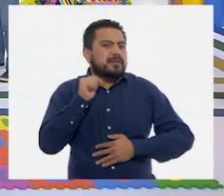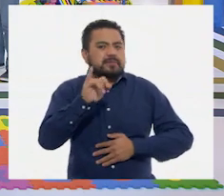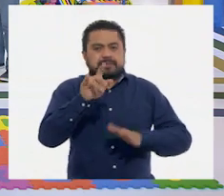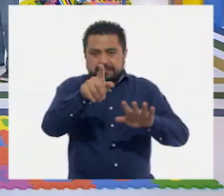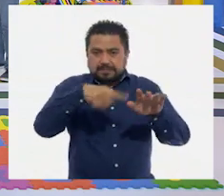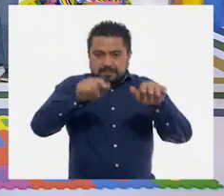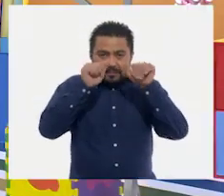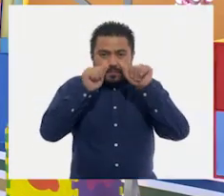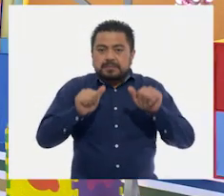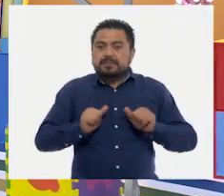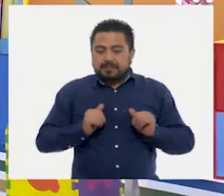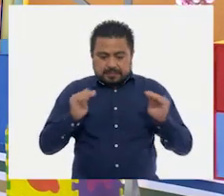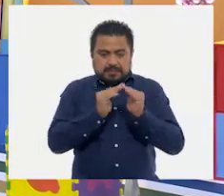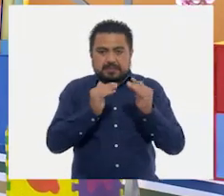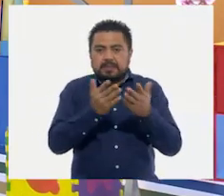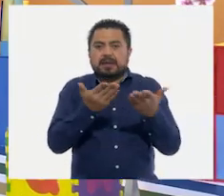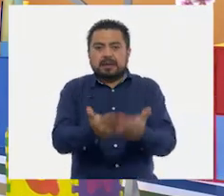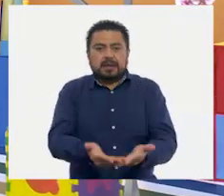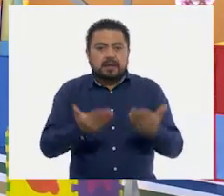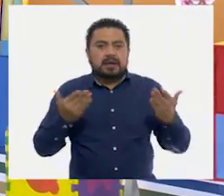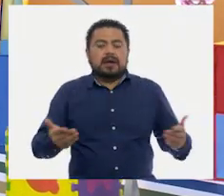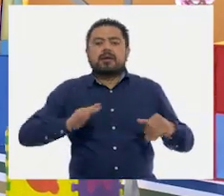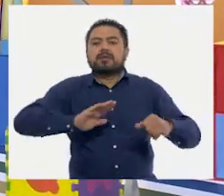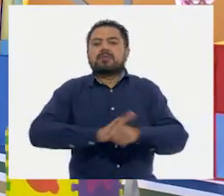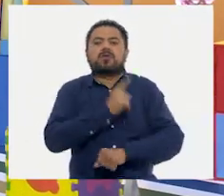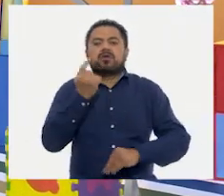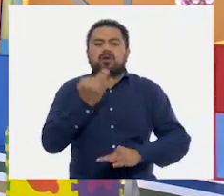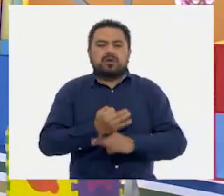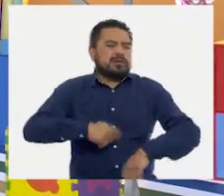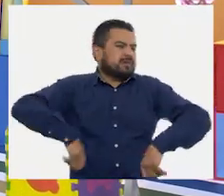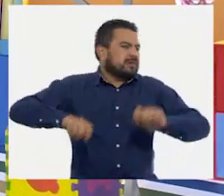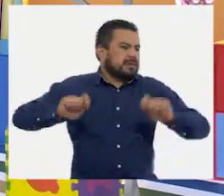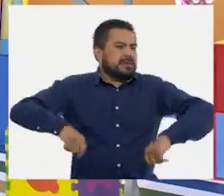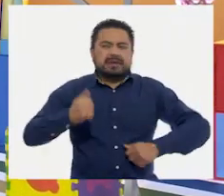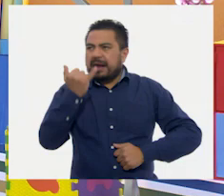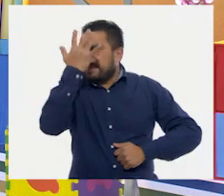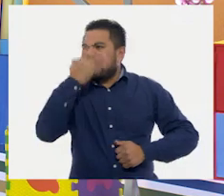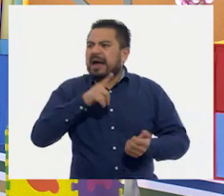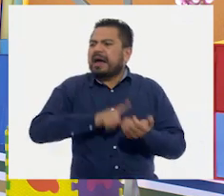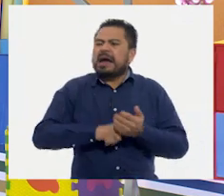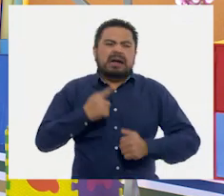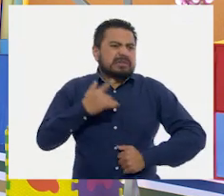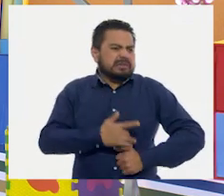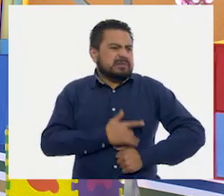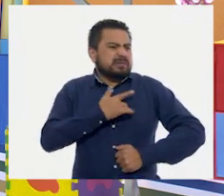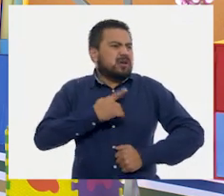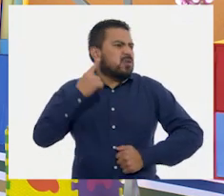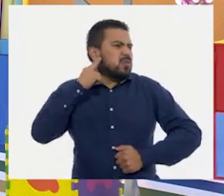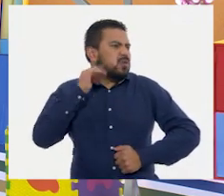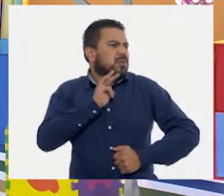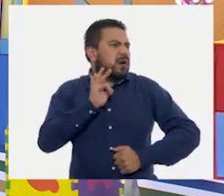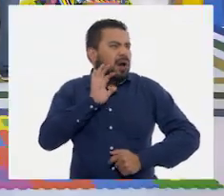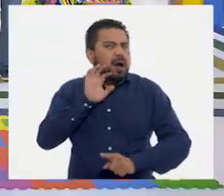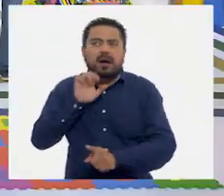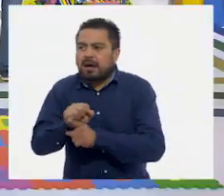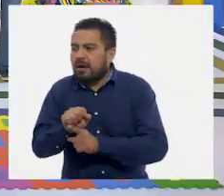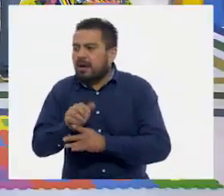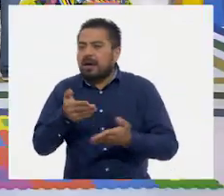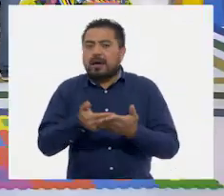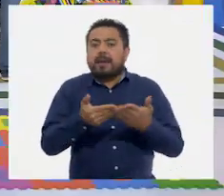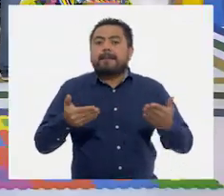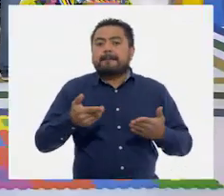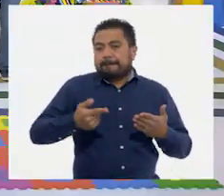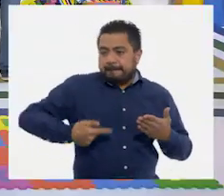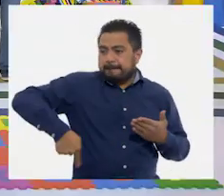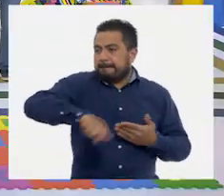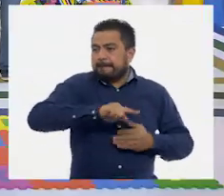pongan mucha atención en casita entonces, okay, niñas y niños, porque van a sacudir esas imágenes a ver qué sonidos podemos captar. Los vamos a